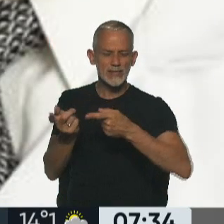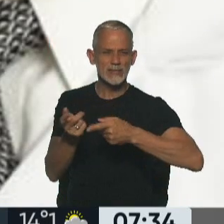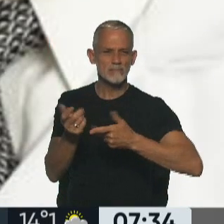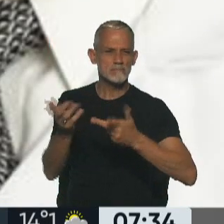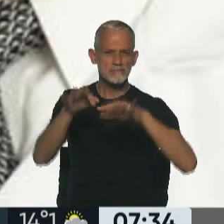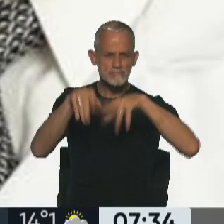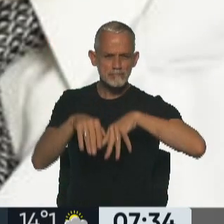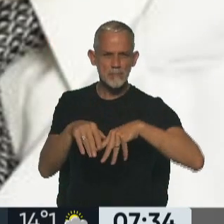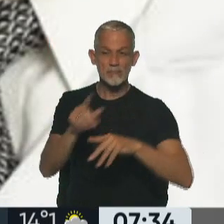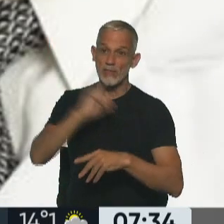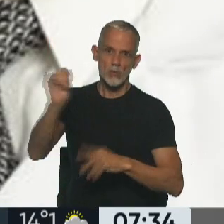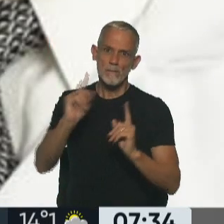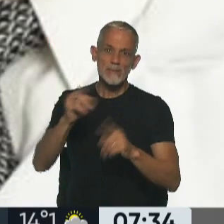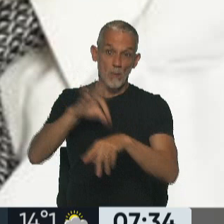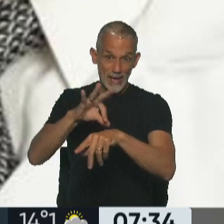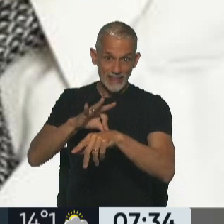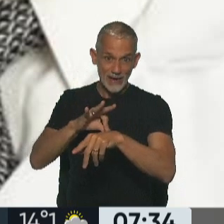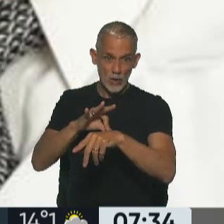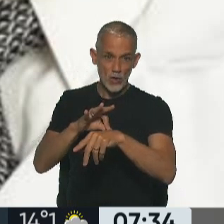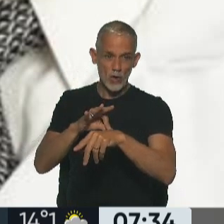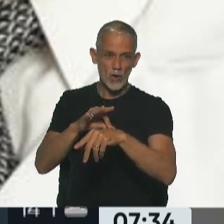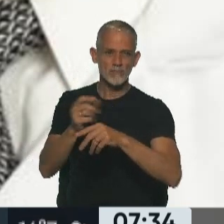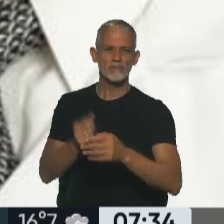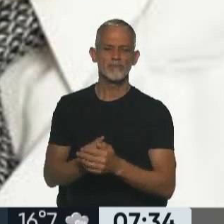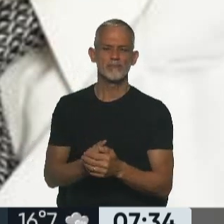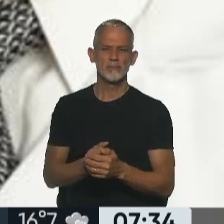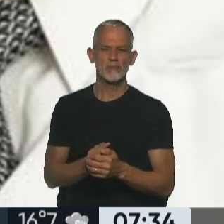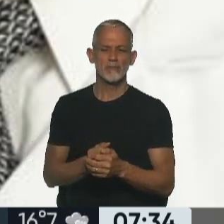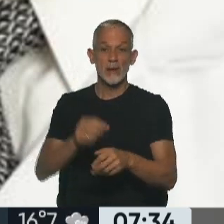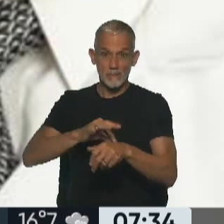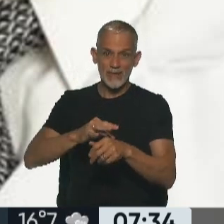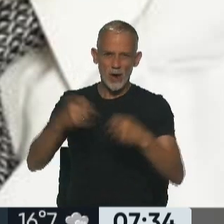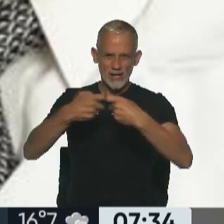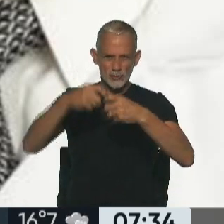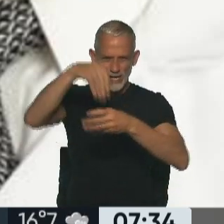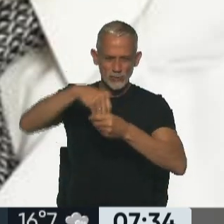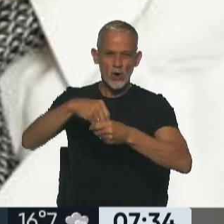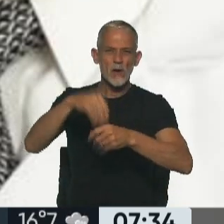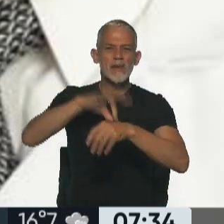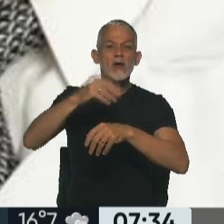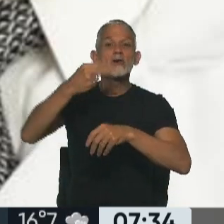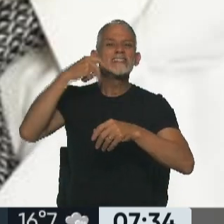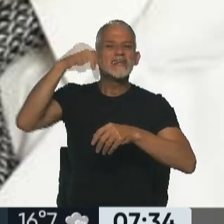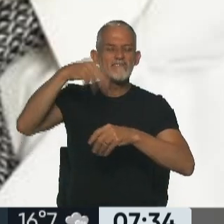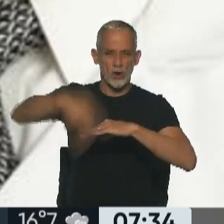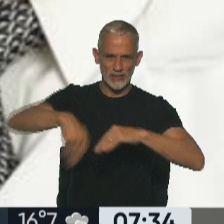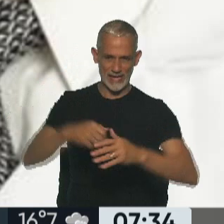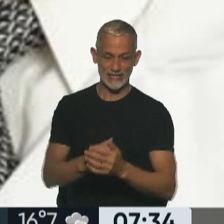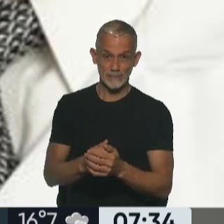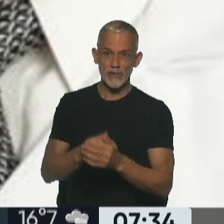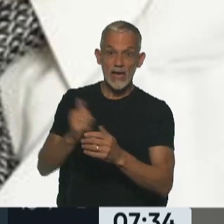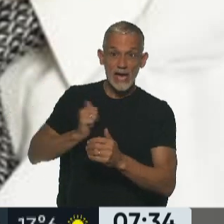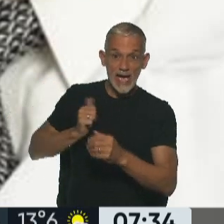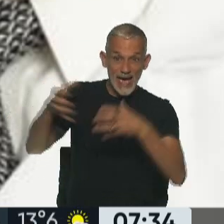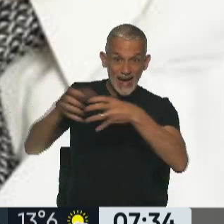parte del mismo doctor de Médicos Sin Fronteras, sobre la situación. Dice, ellos, el ejército israelí, atacaron